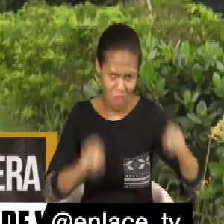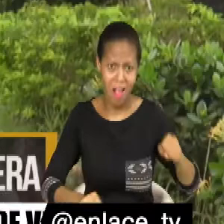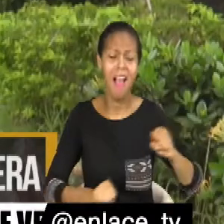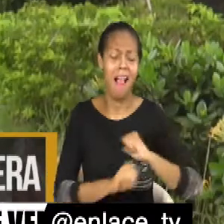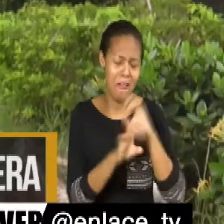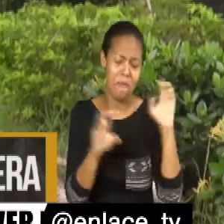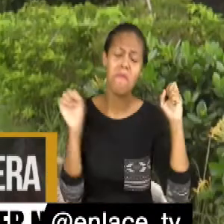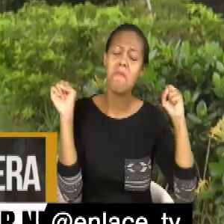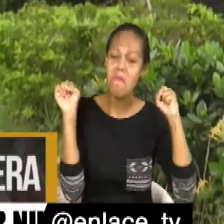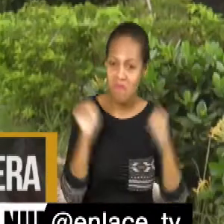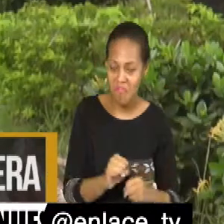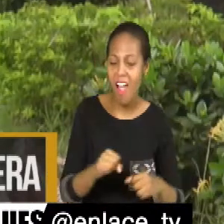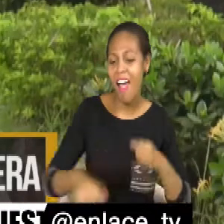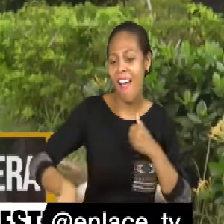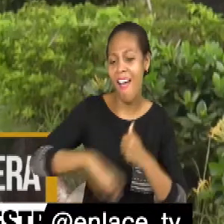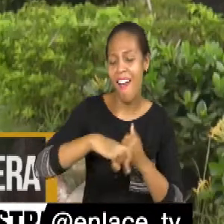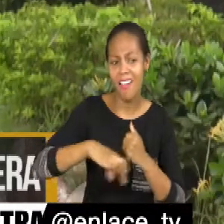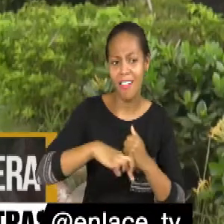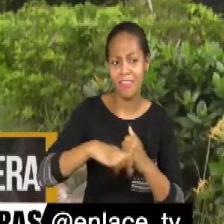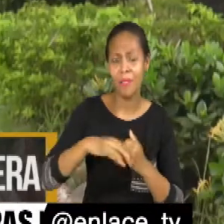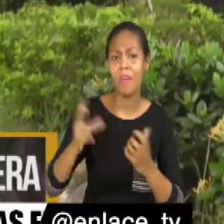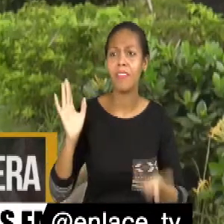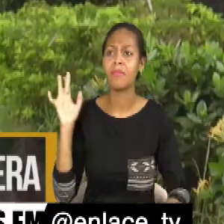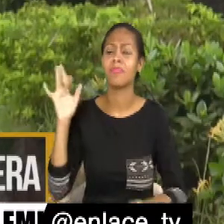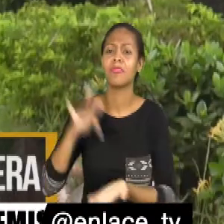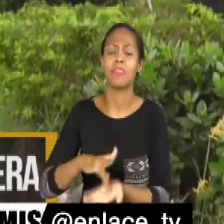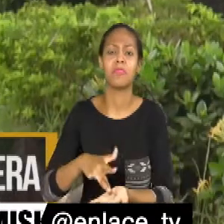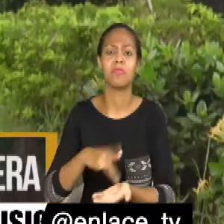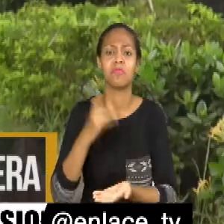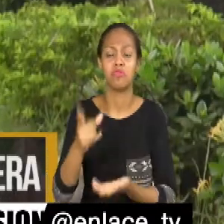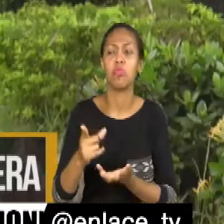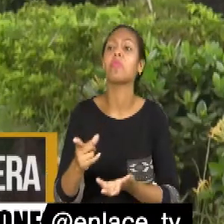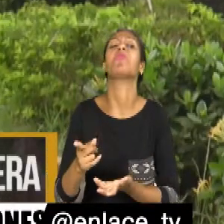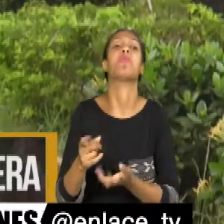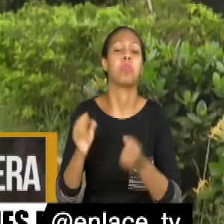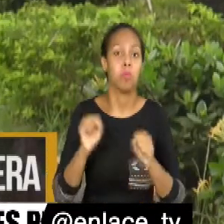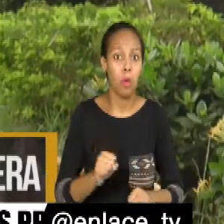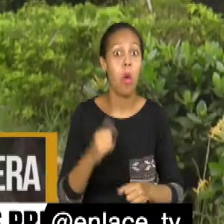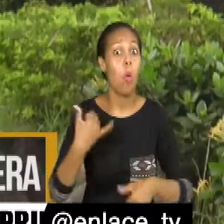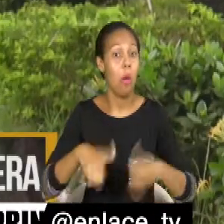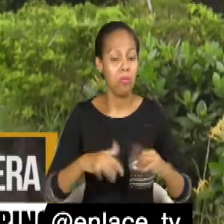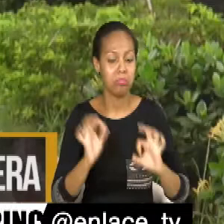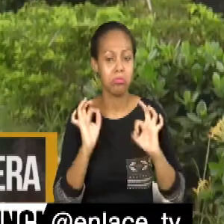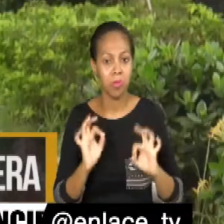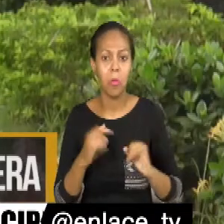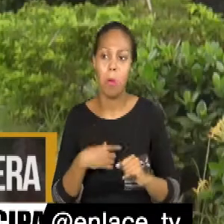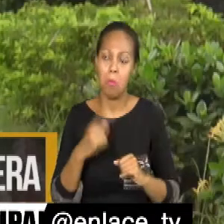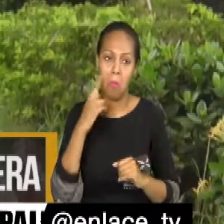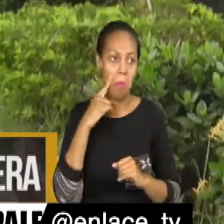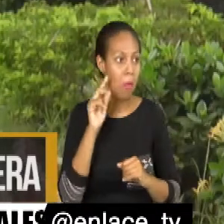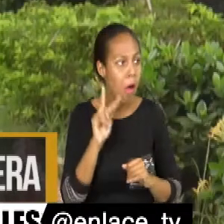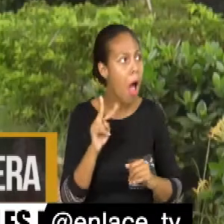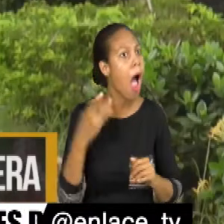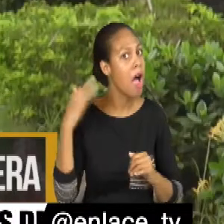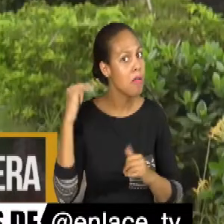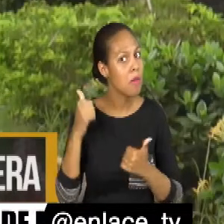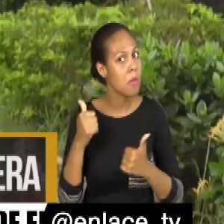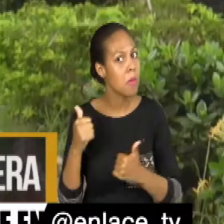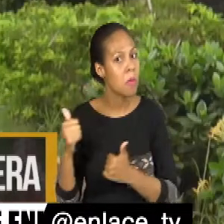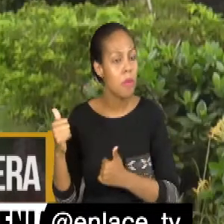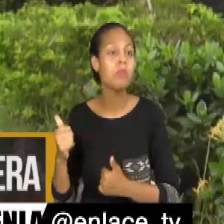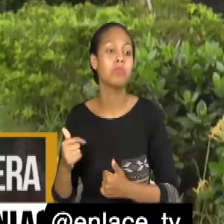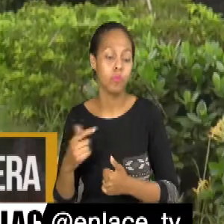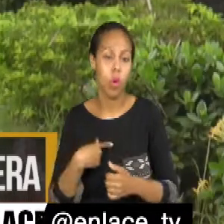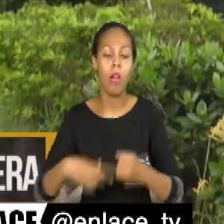Petrolera de visitante juega bien, ha conseguido muy buenos resultados, así que toda la confianza y la fe de que la